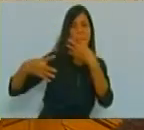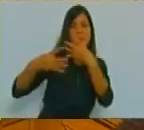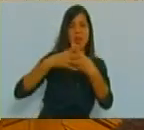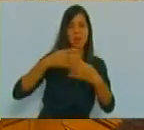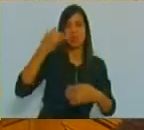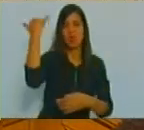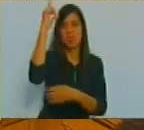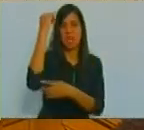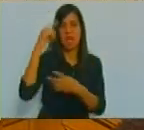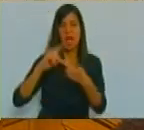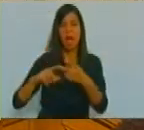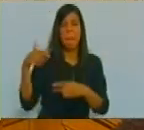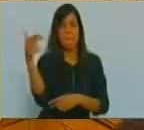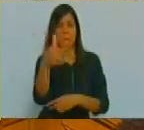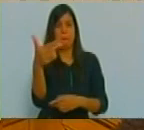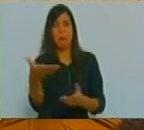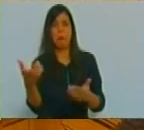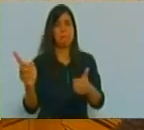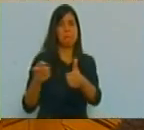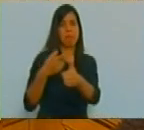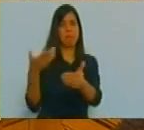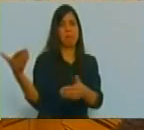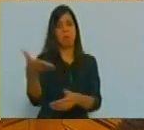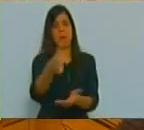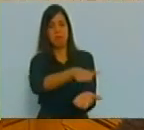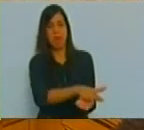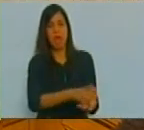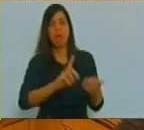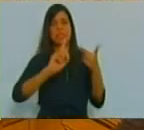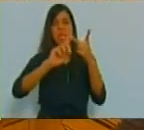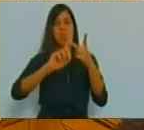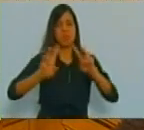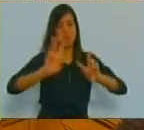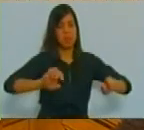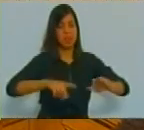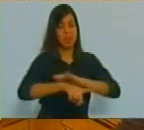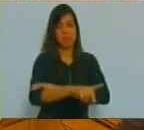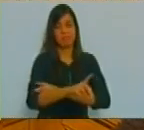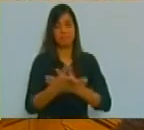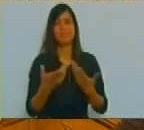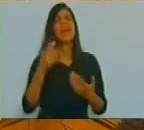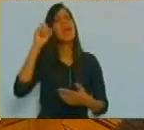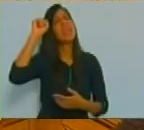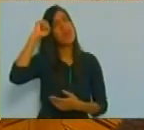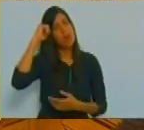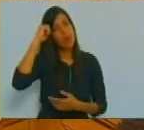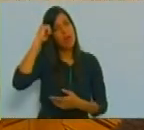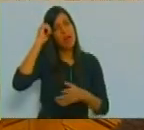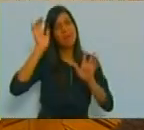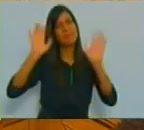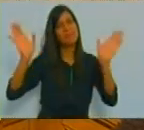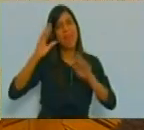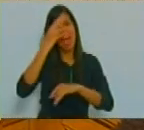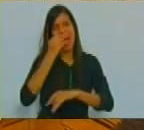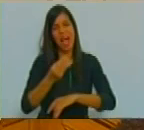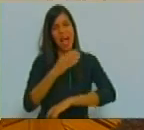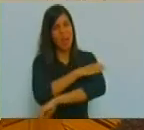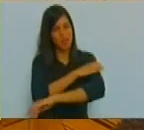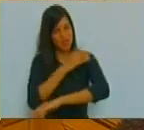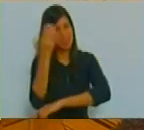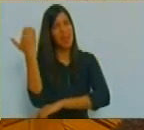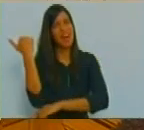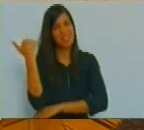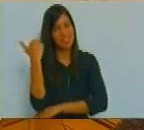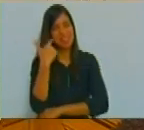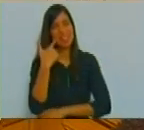disparen primero y averigüen después de las redadas alguien se acuerda de una redada se acabaron las redadas porque